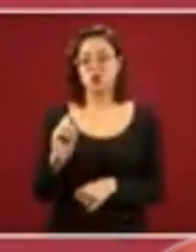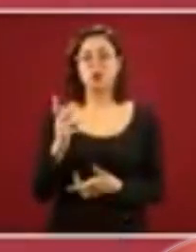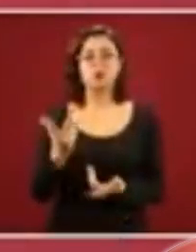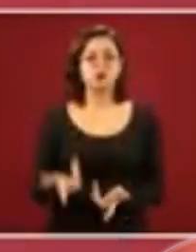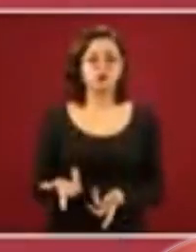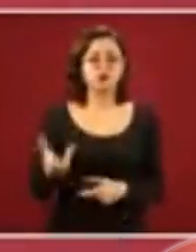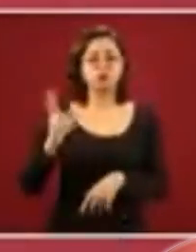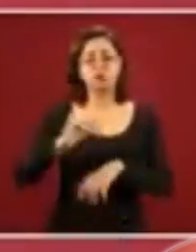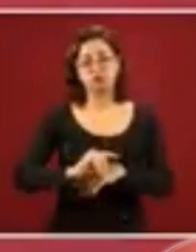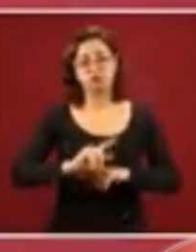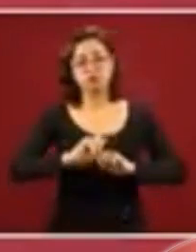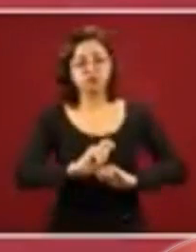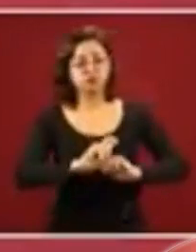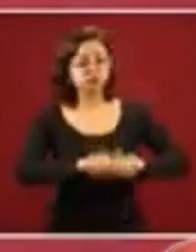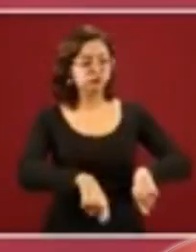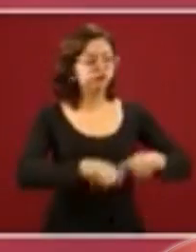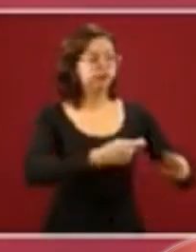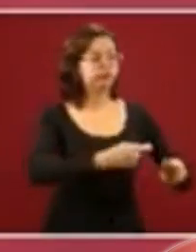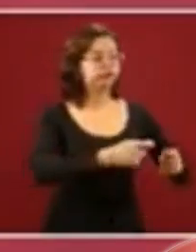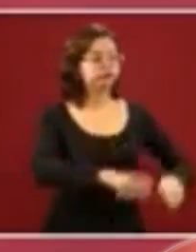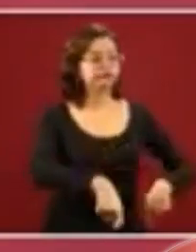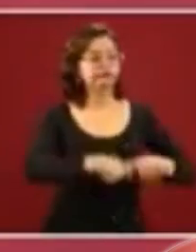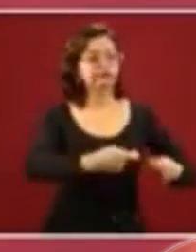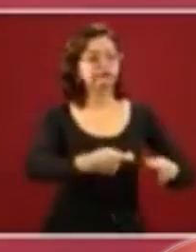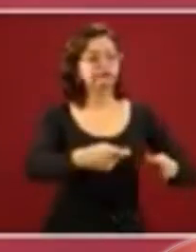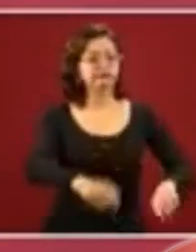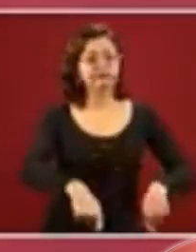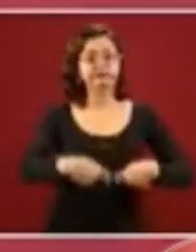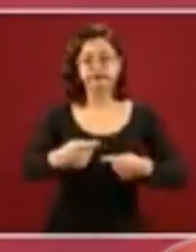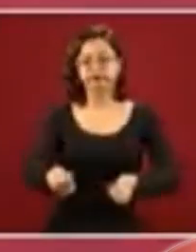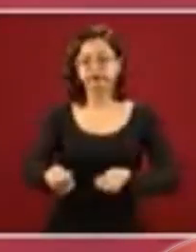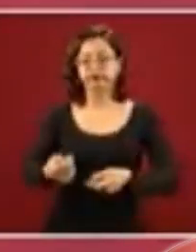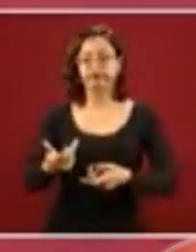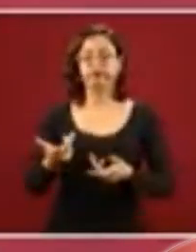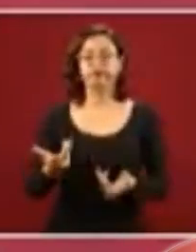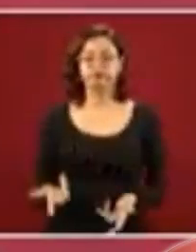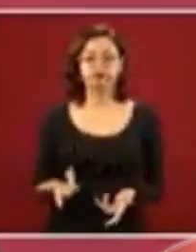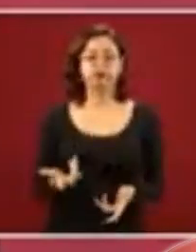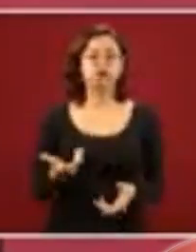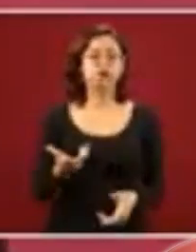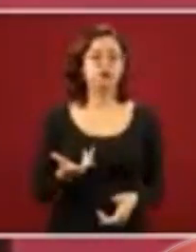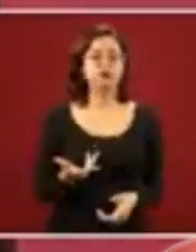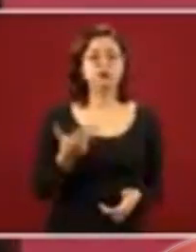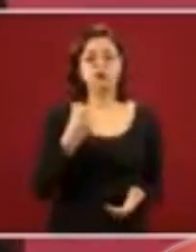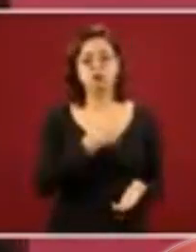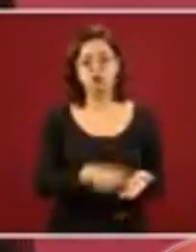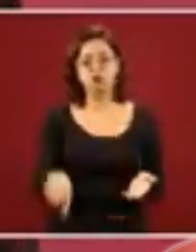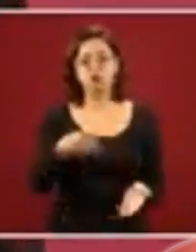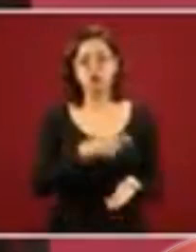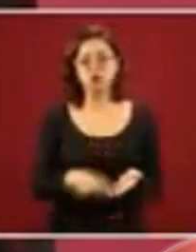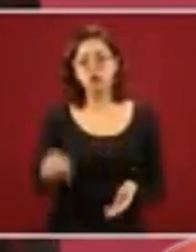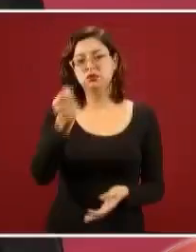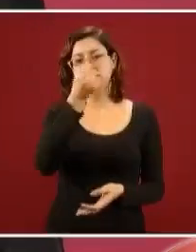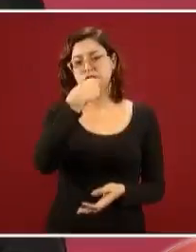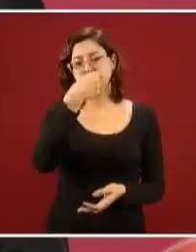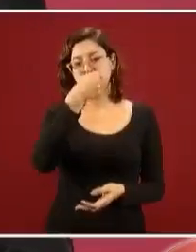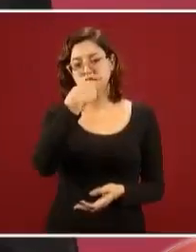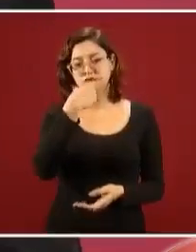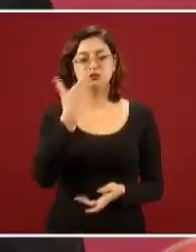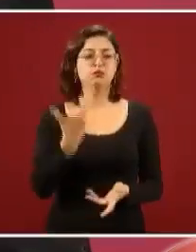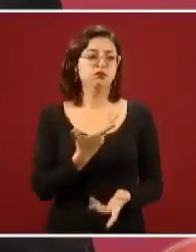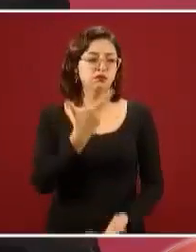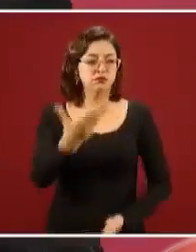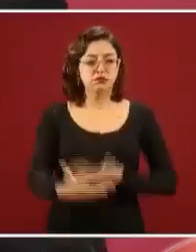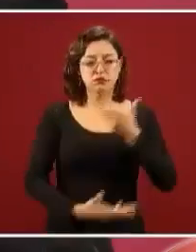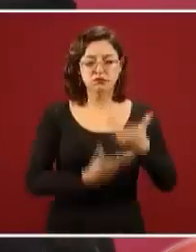subrogaciones que se daban para abasto de medicamentos, para servicios